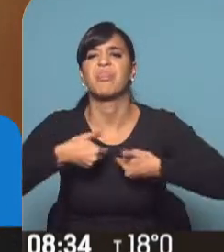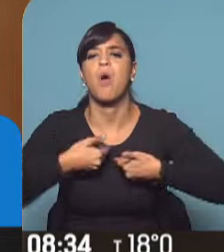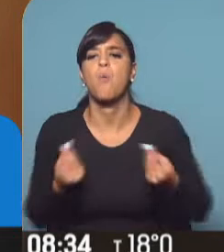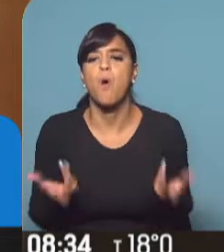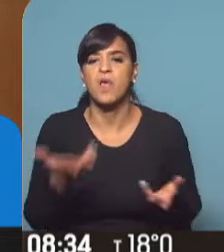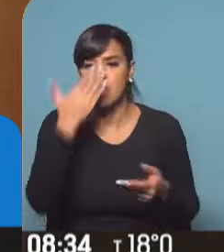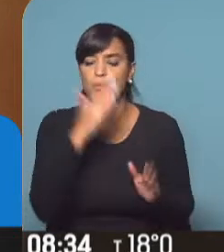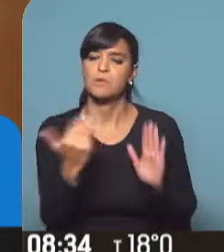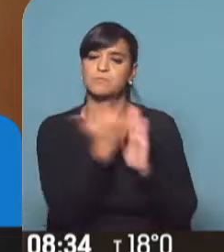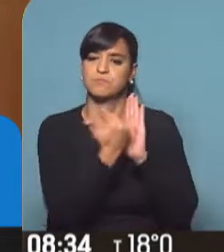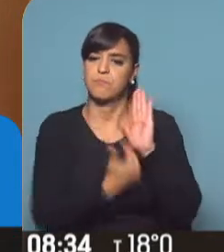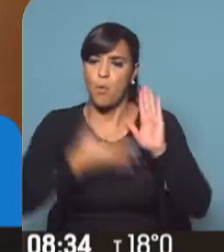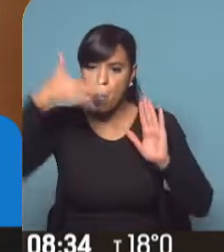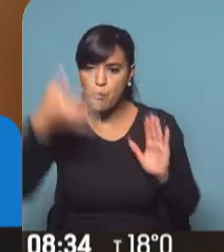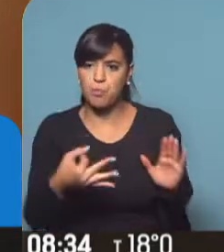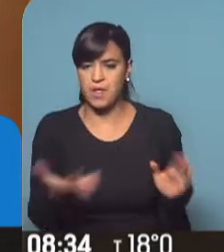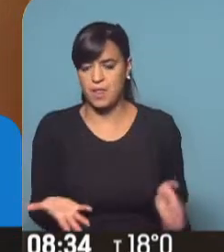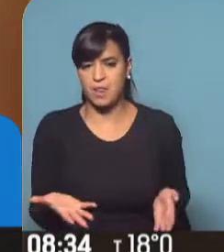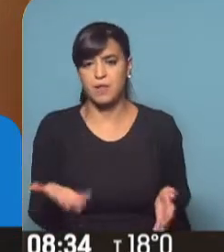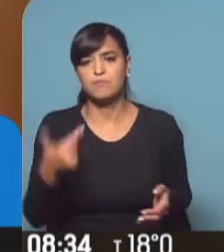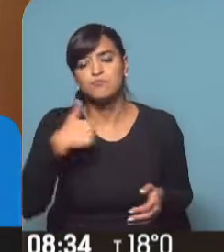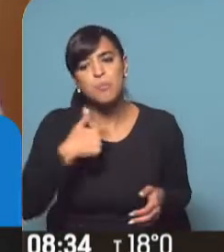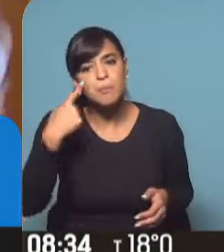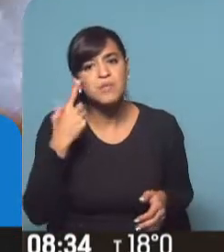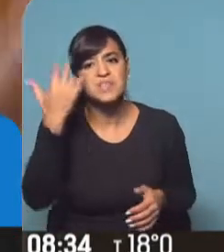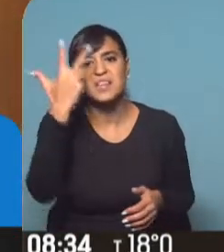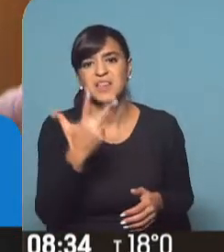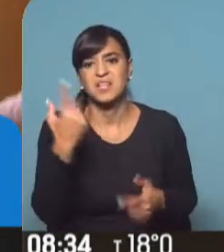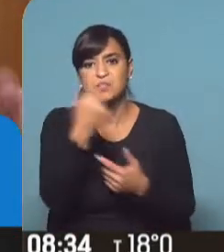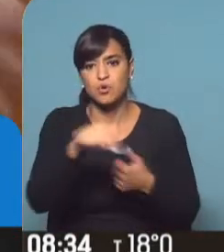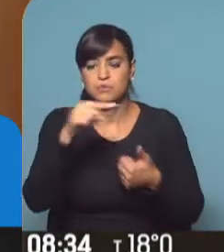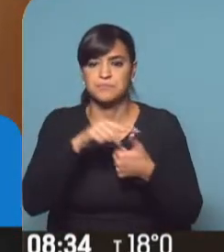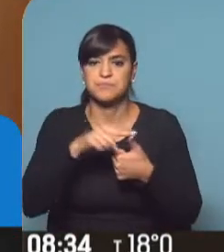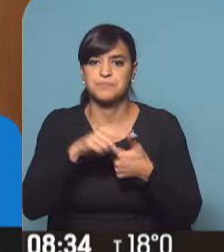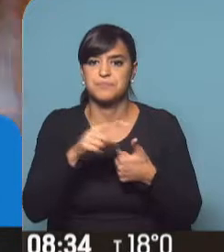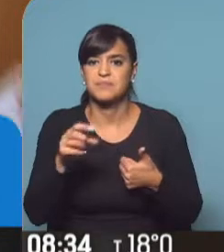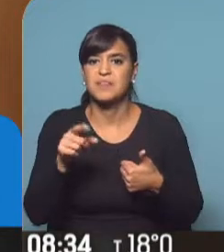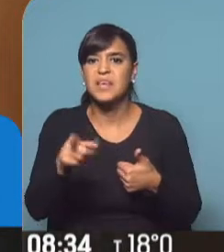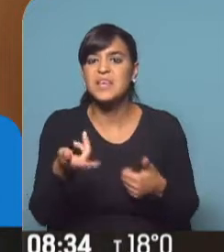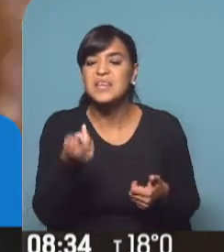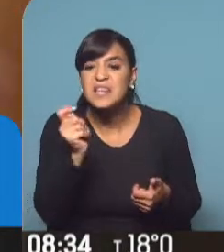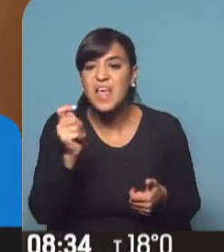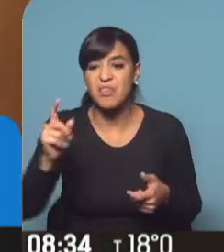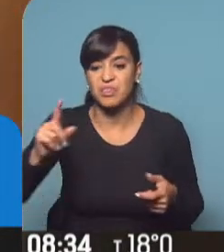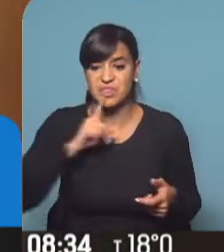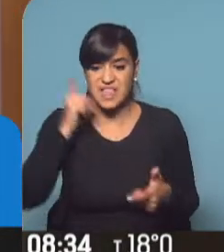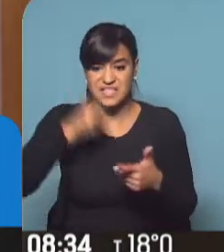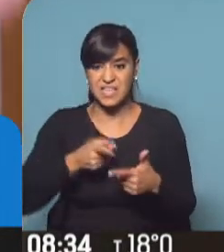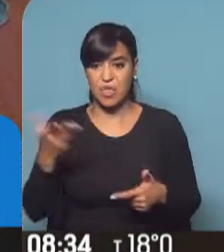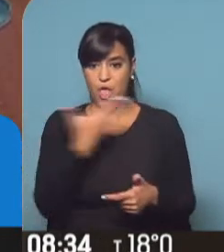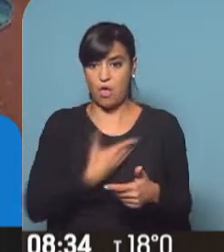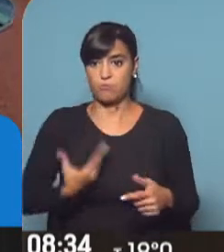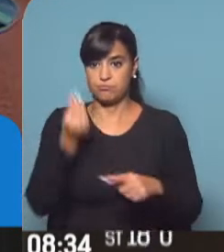rajatabla de y yo creo que en esto ahí hay tres claves la ejemplaridad de quienes deciden quiénes se